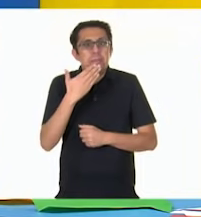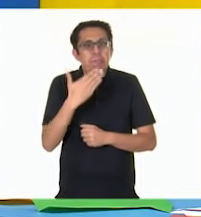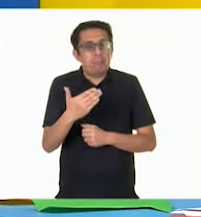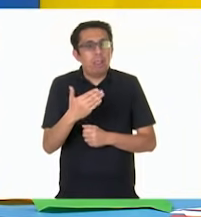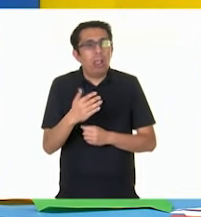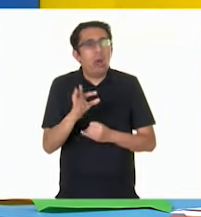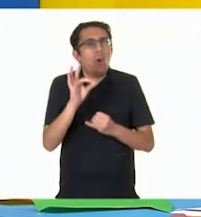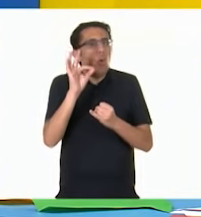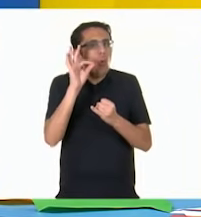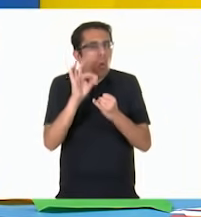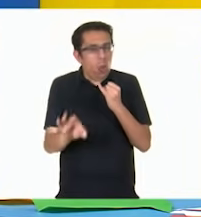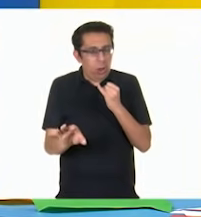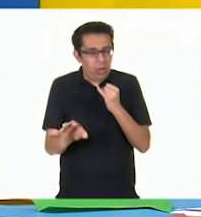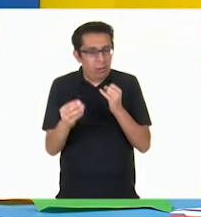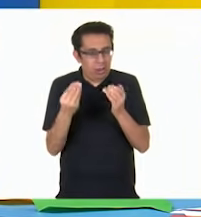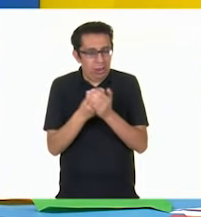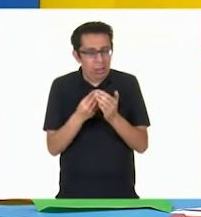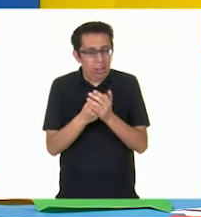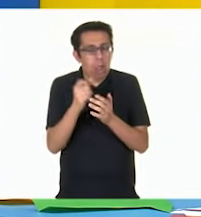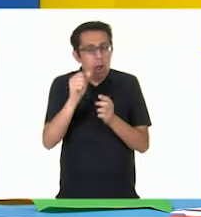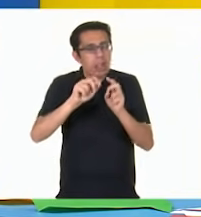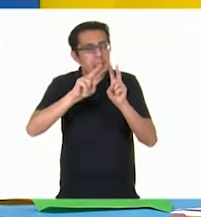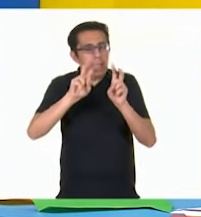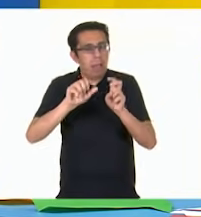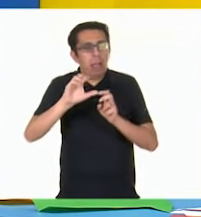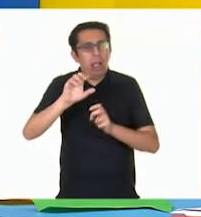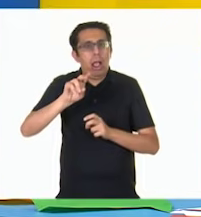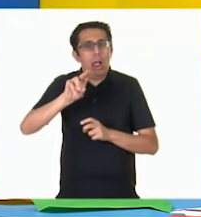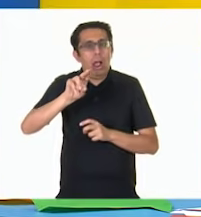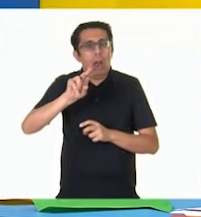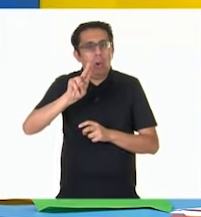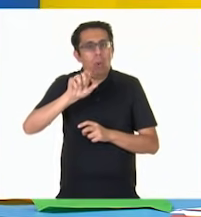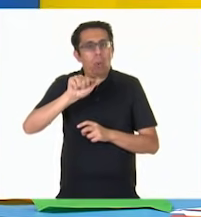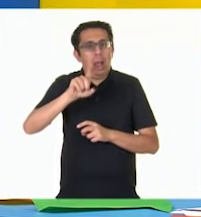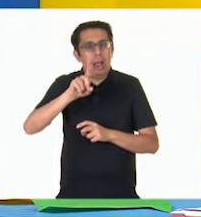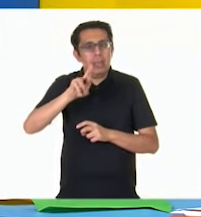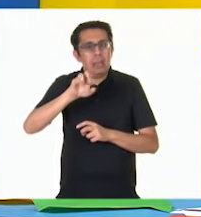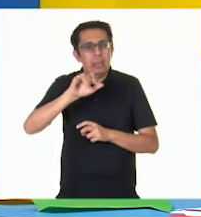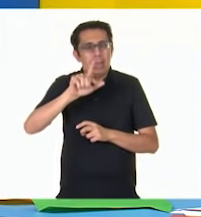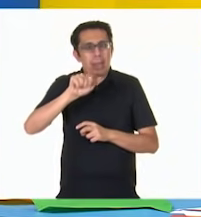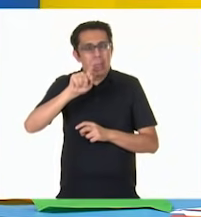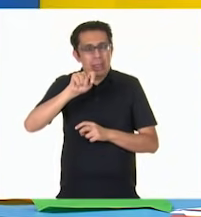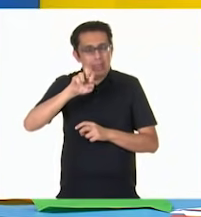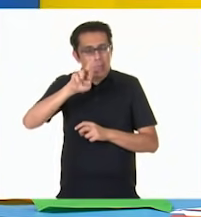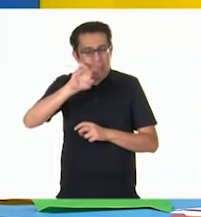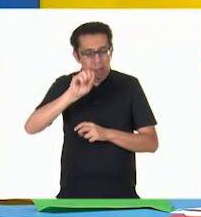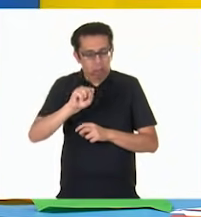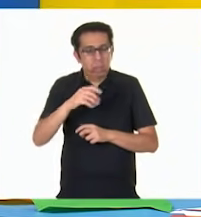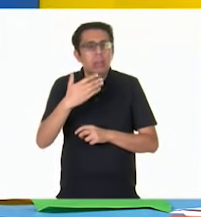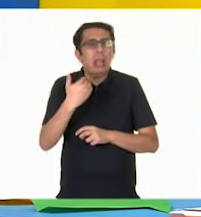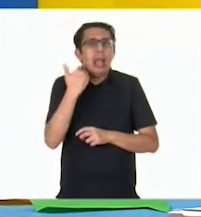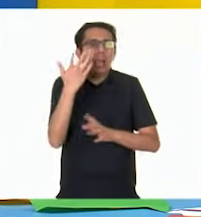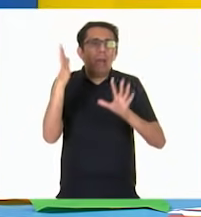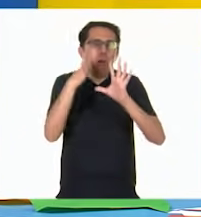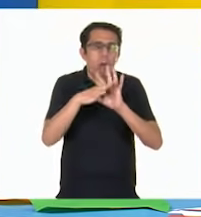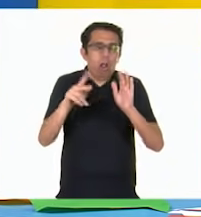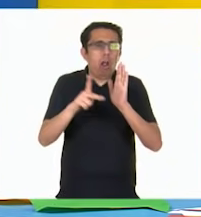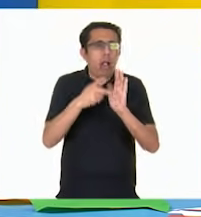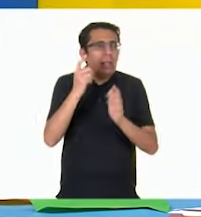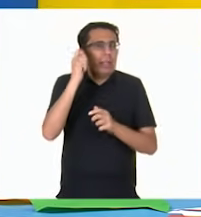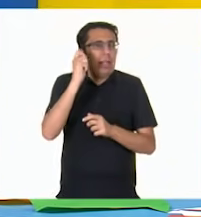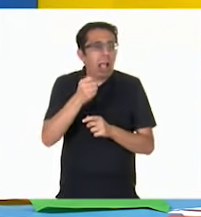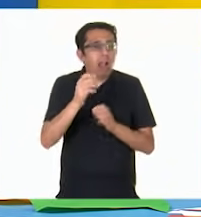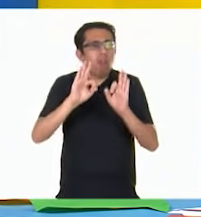Para concluir nuestra clase de cuadriláteros de hoy, me gustaría recordar los cuadriláteros. Son figuras